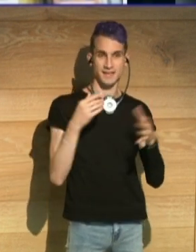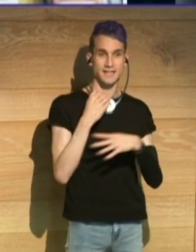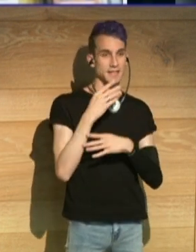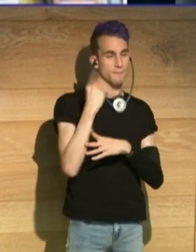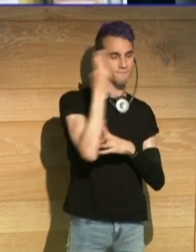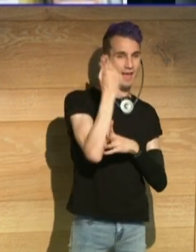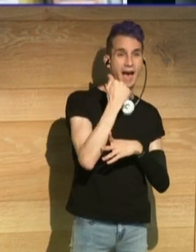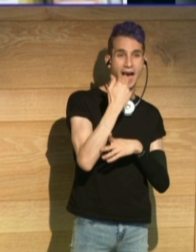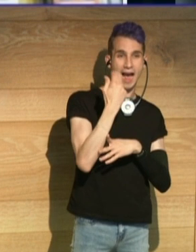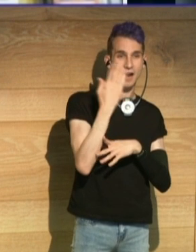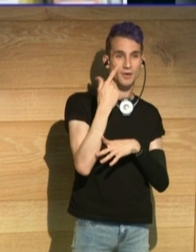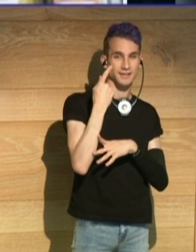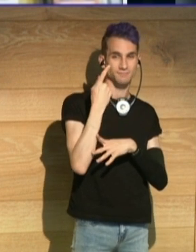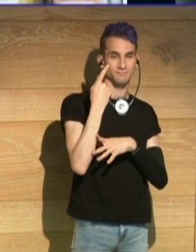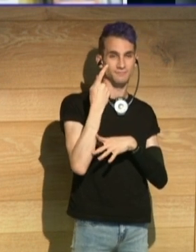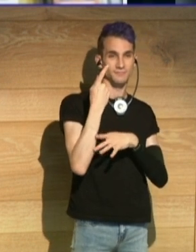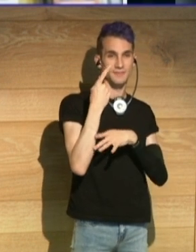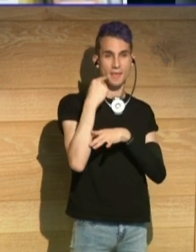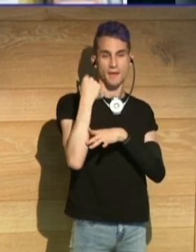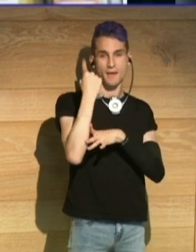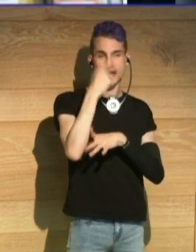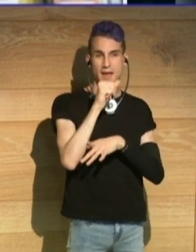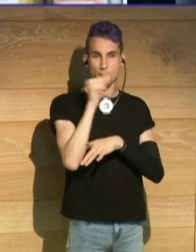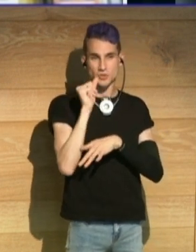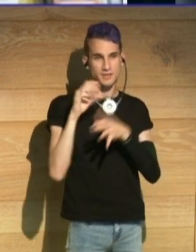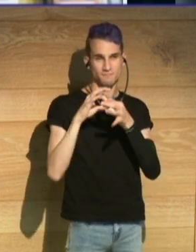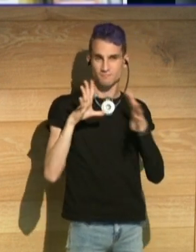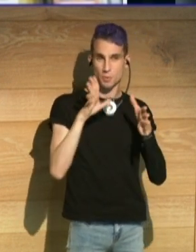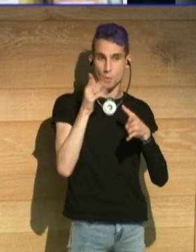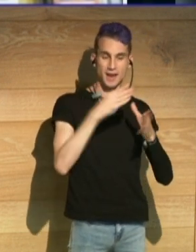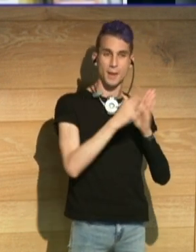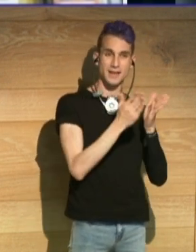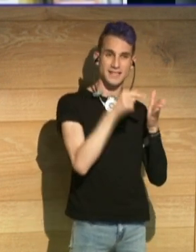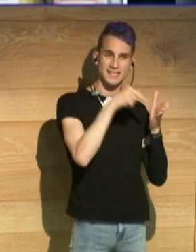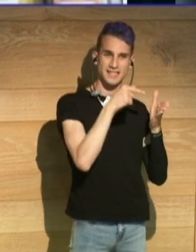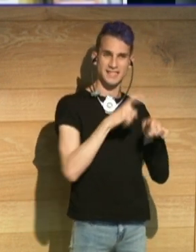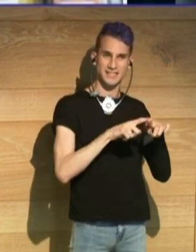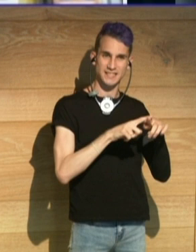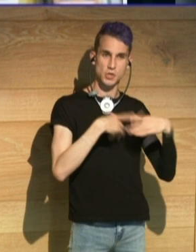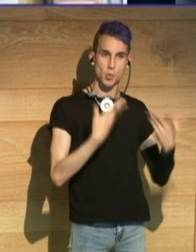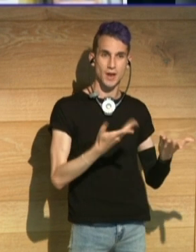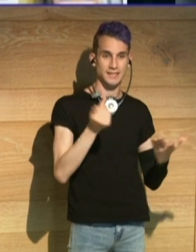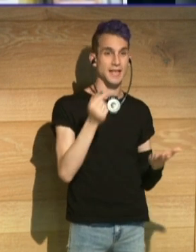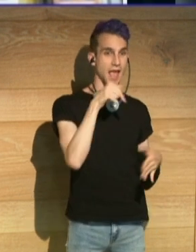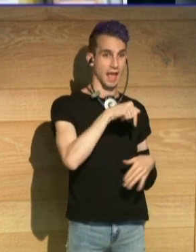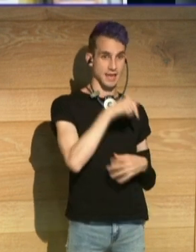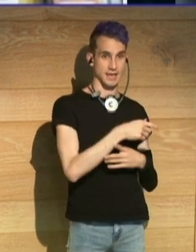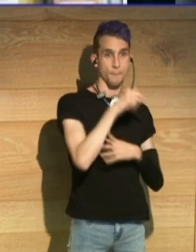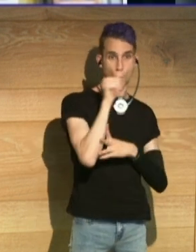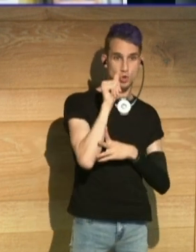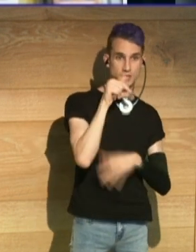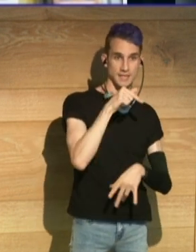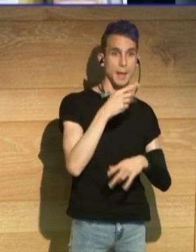representación convencional y habitual de Mussolini, porque la característica de esta novela es que aquí Mussolini y